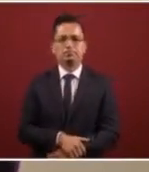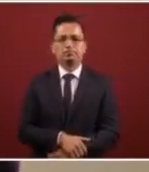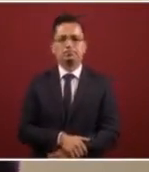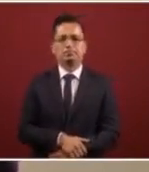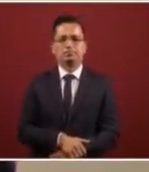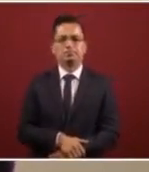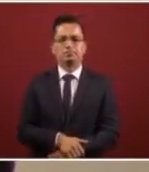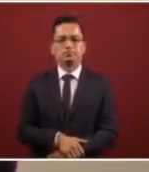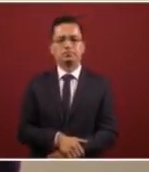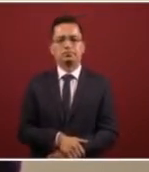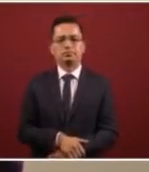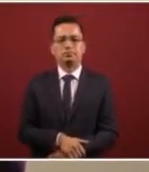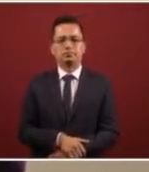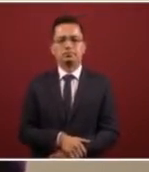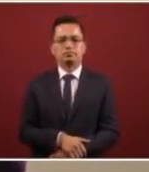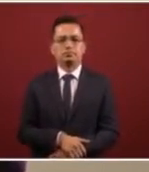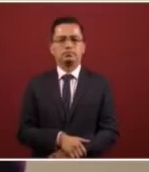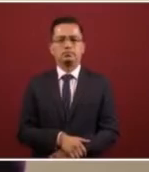No queremos